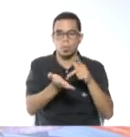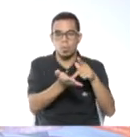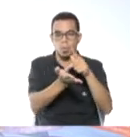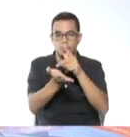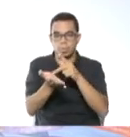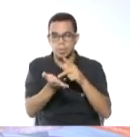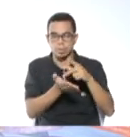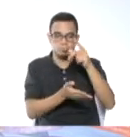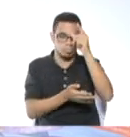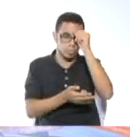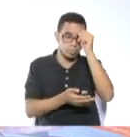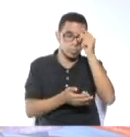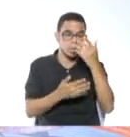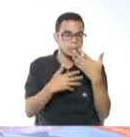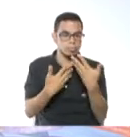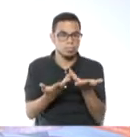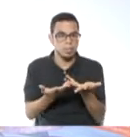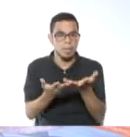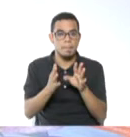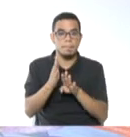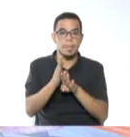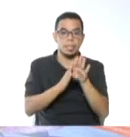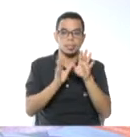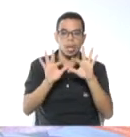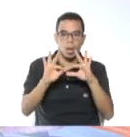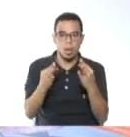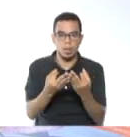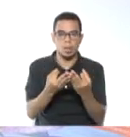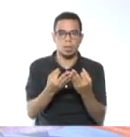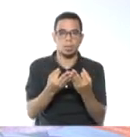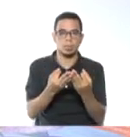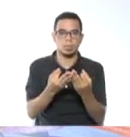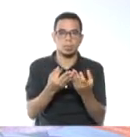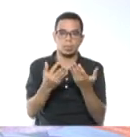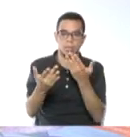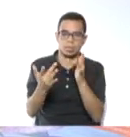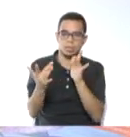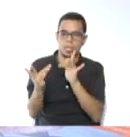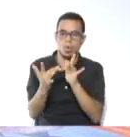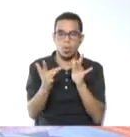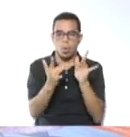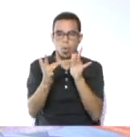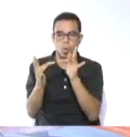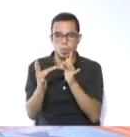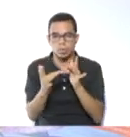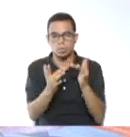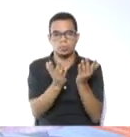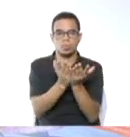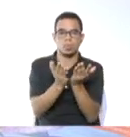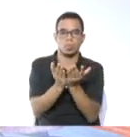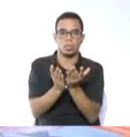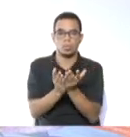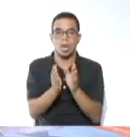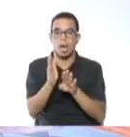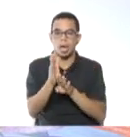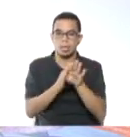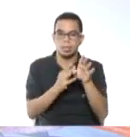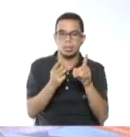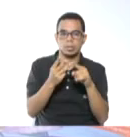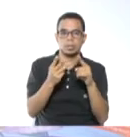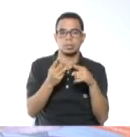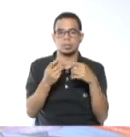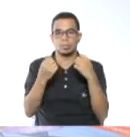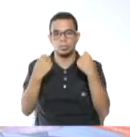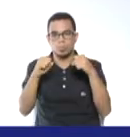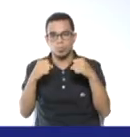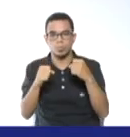emprendimientos en función al desarrollo familiar, al encuentro de la familia con la institución educativa, al desarrollo de unidades de